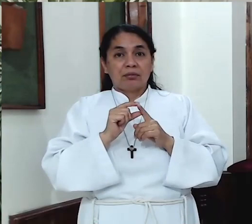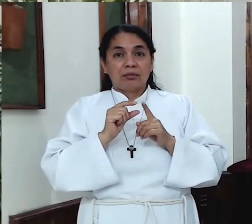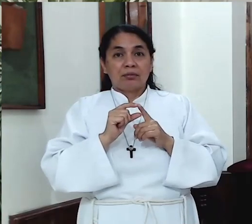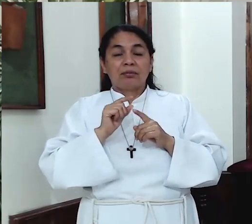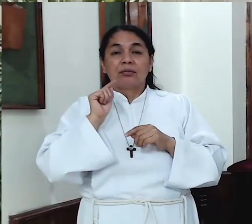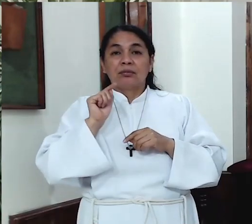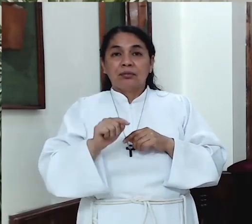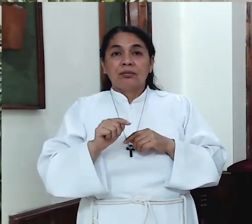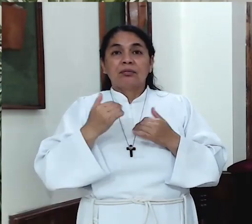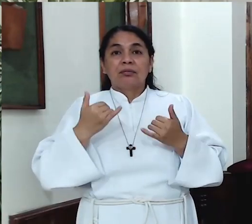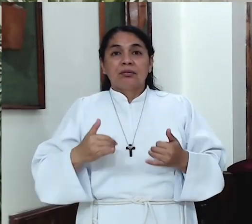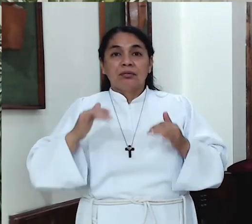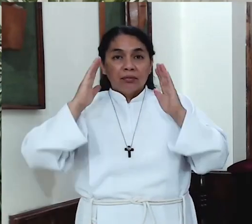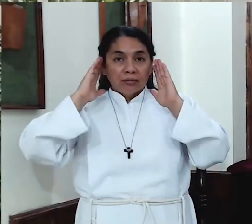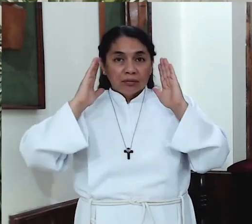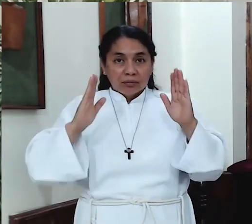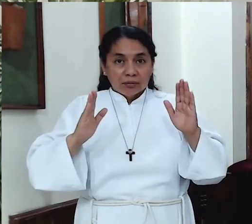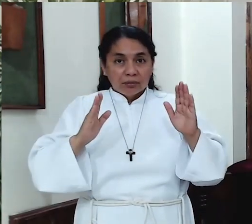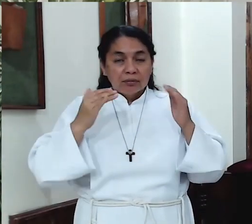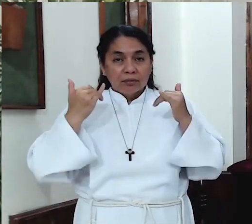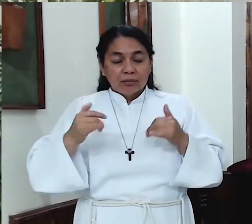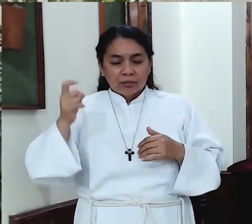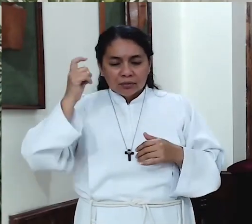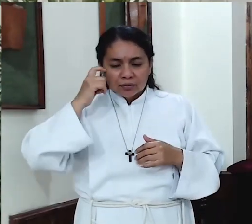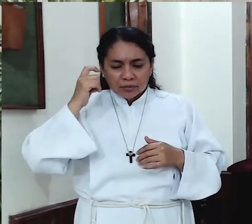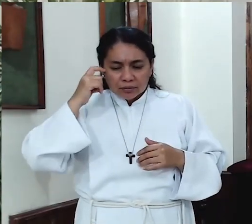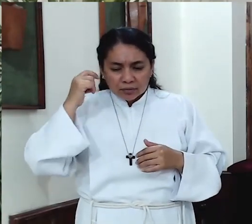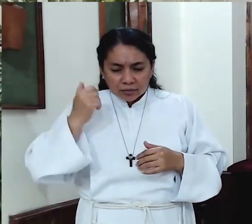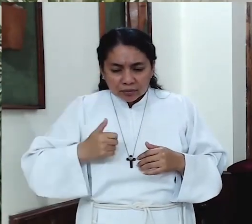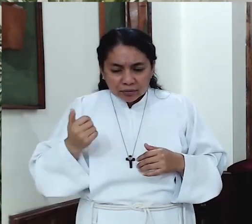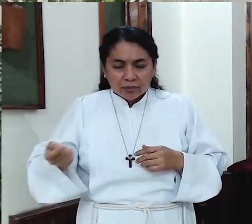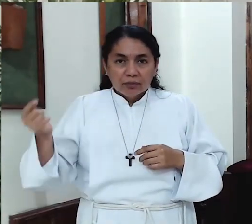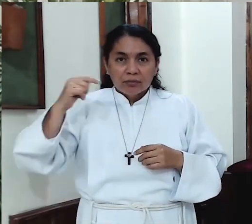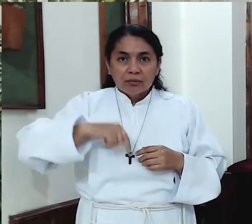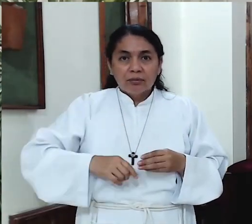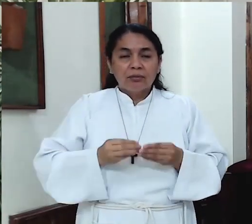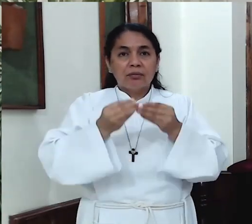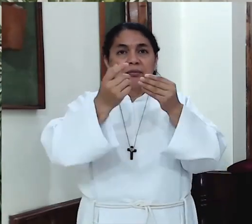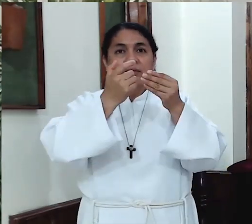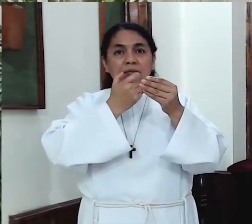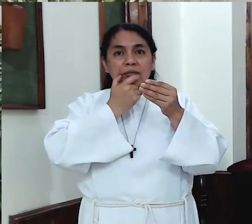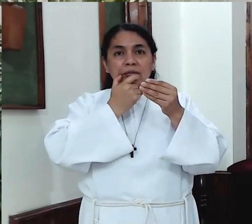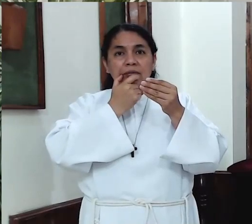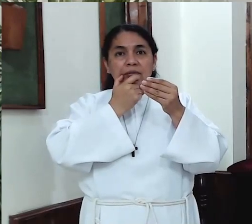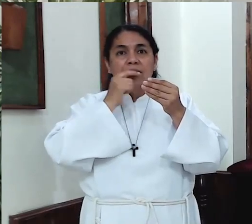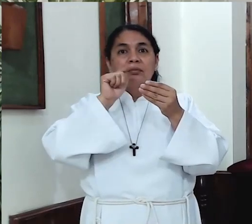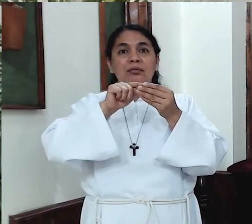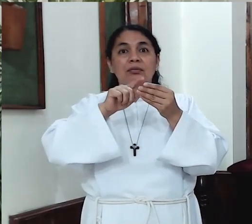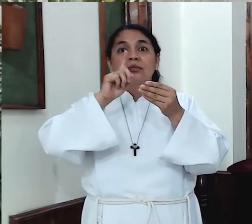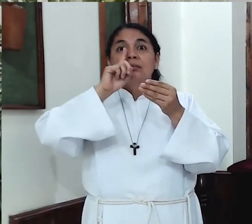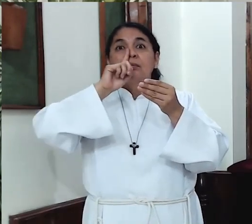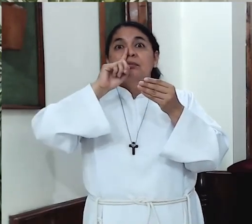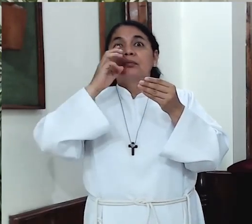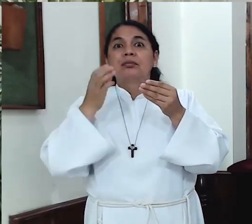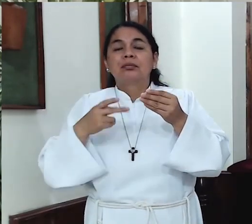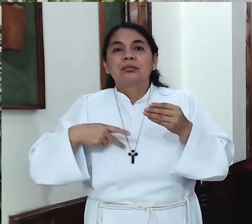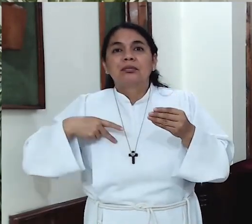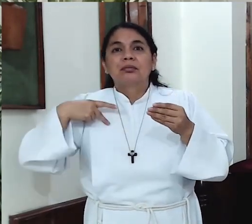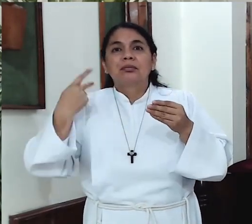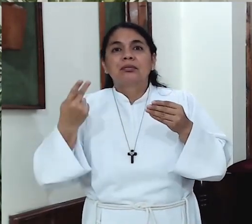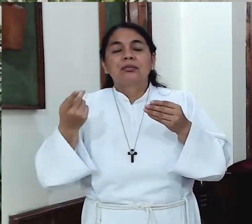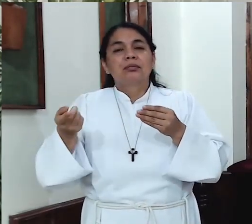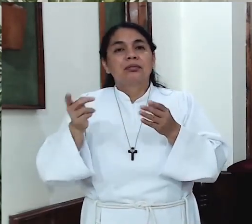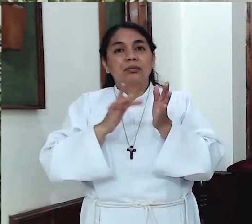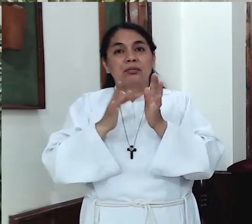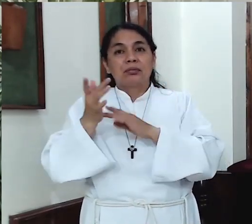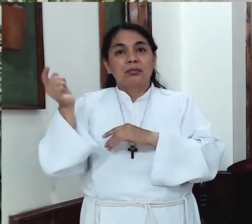que estamos escuchando ahora, reflexionando. Y viene a través de la Eucaristía, de ese pan de vida. Y Jesús viene también